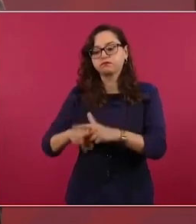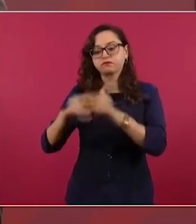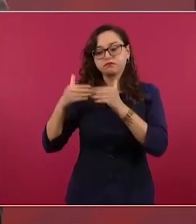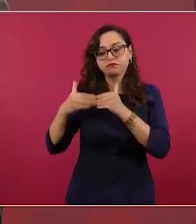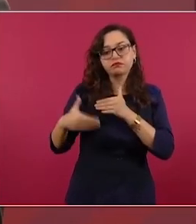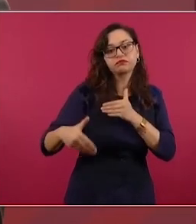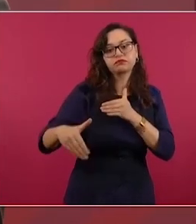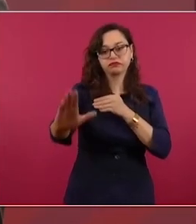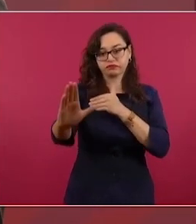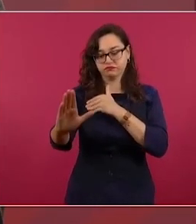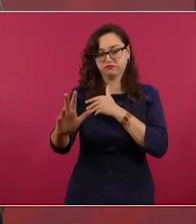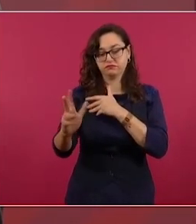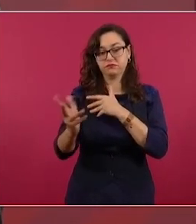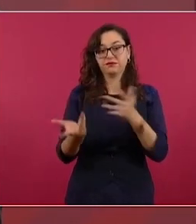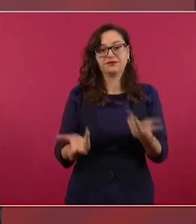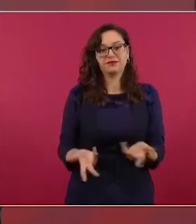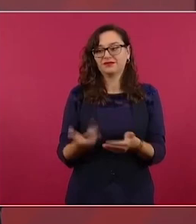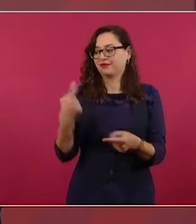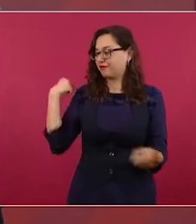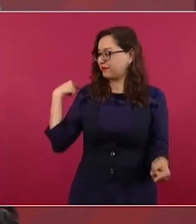trabajo